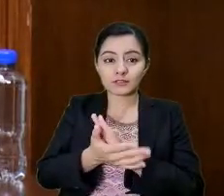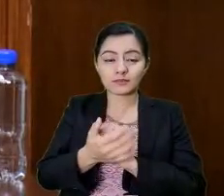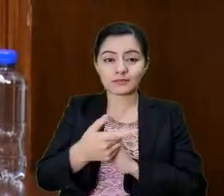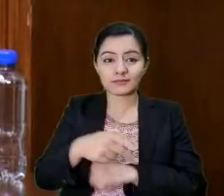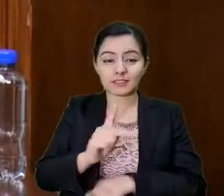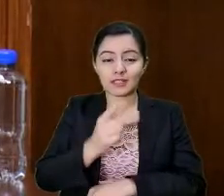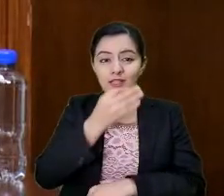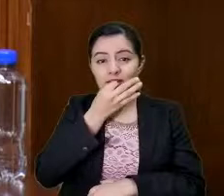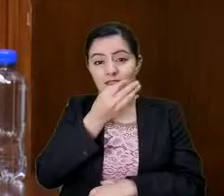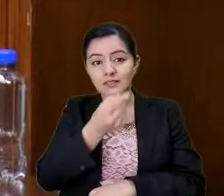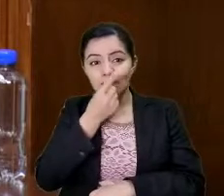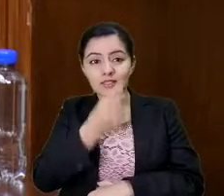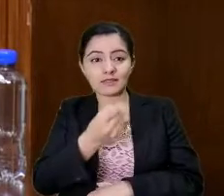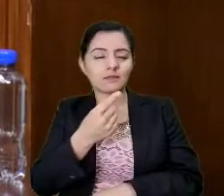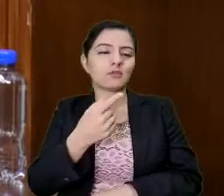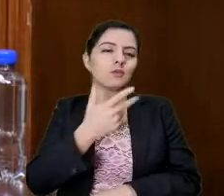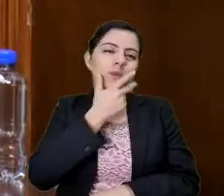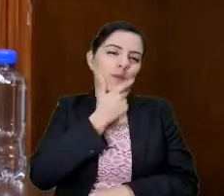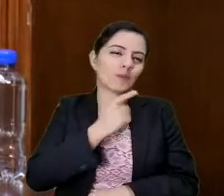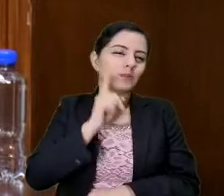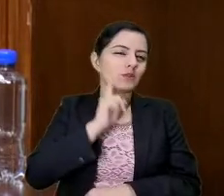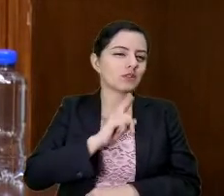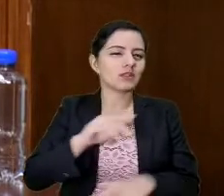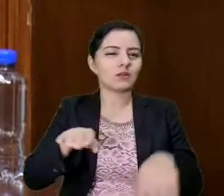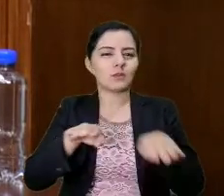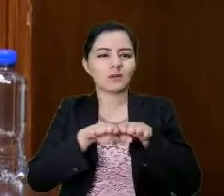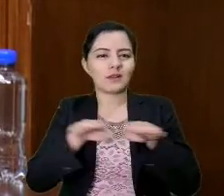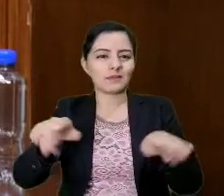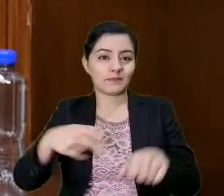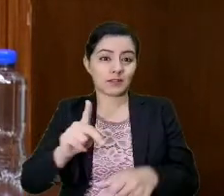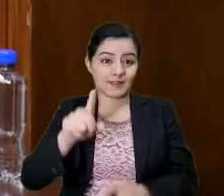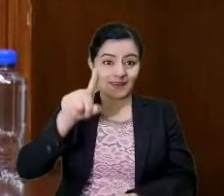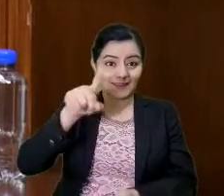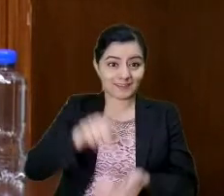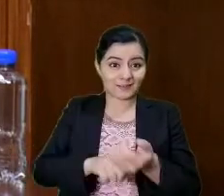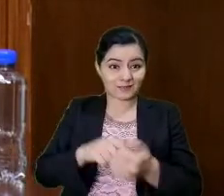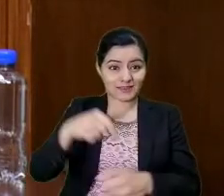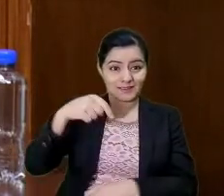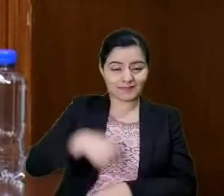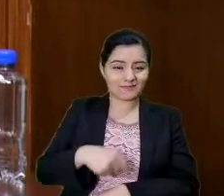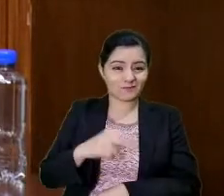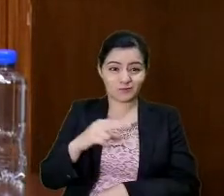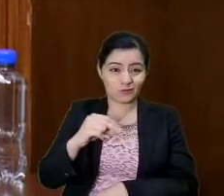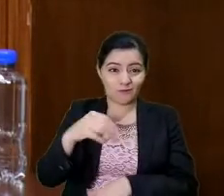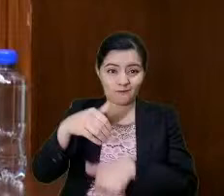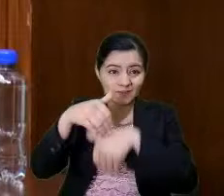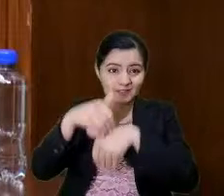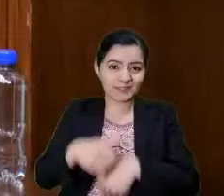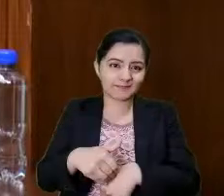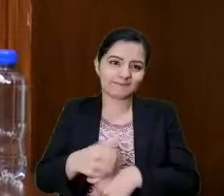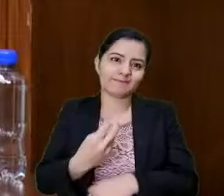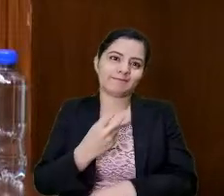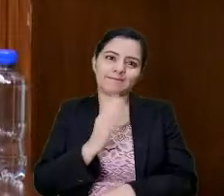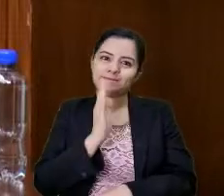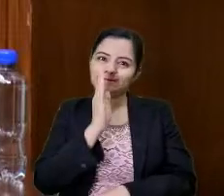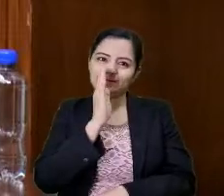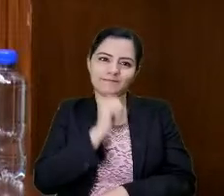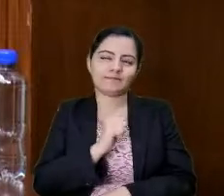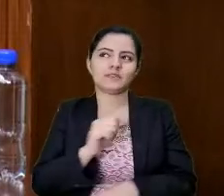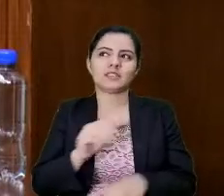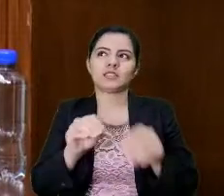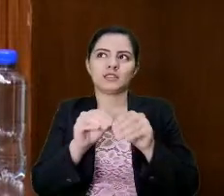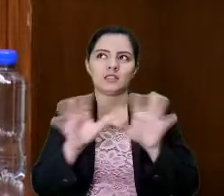y la perspectiva de género si aquí internamente nosotros no la proclamamos. Así que por supuesto que estamos de acuerdo